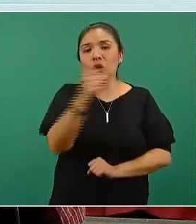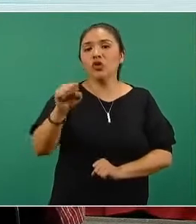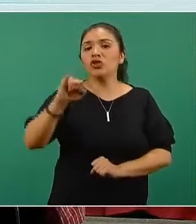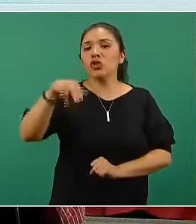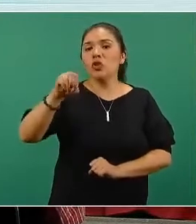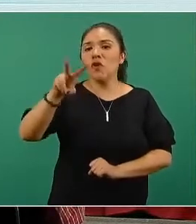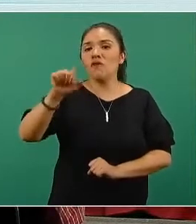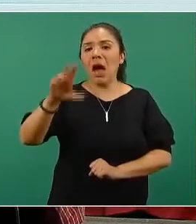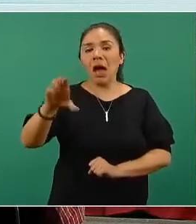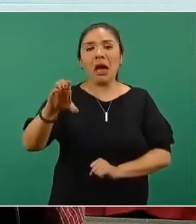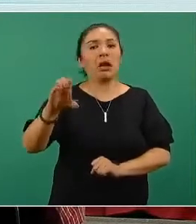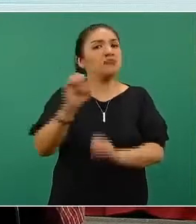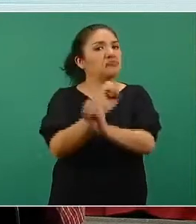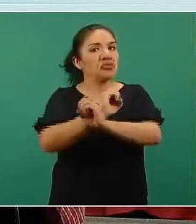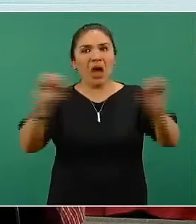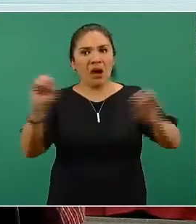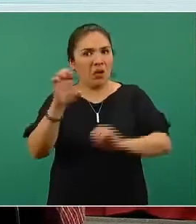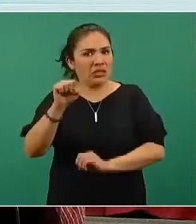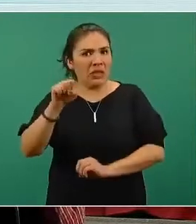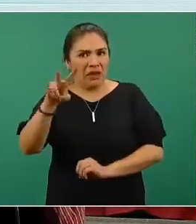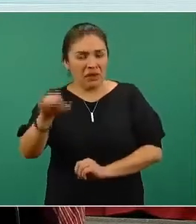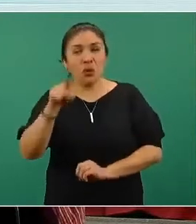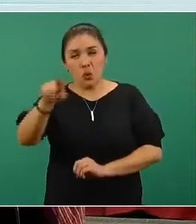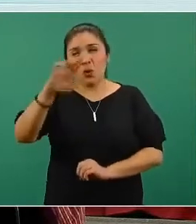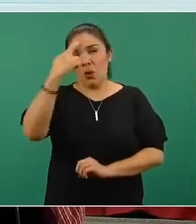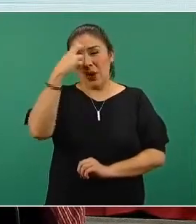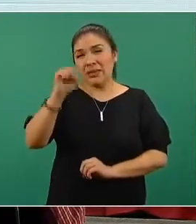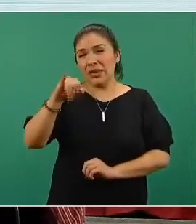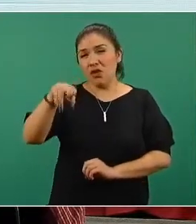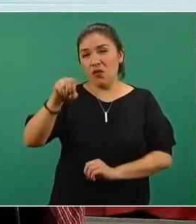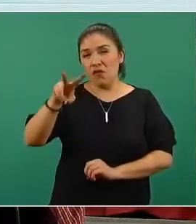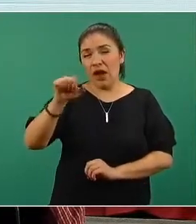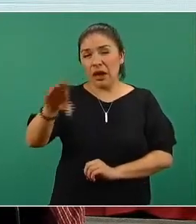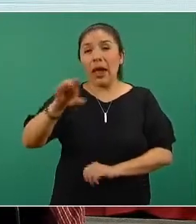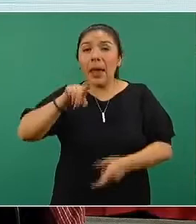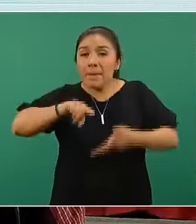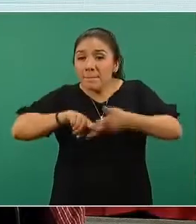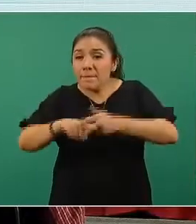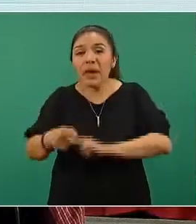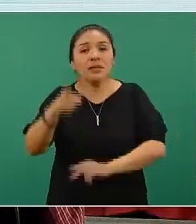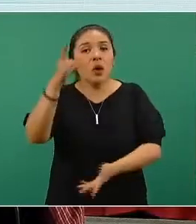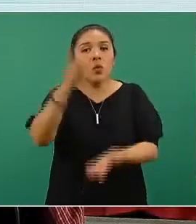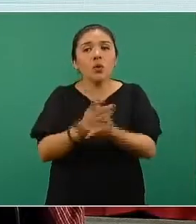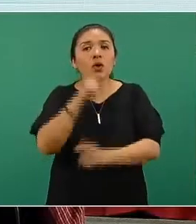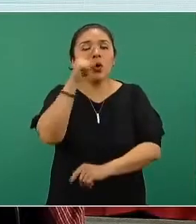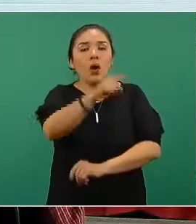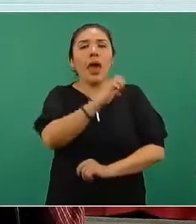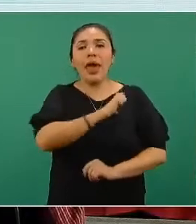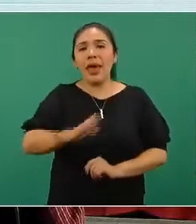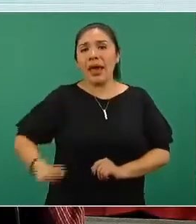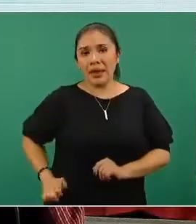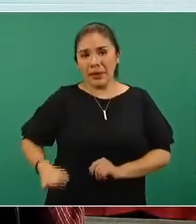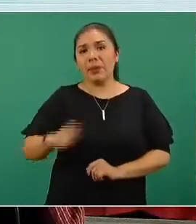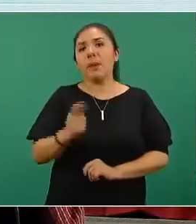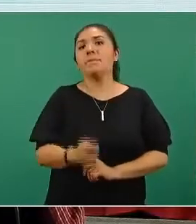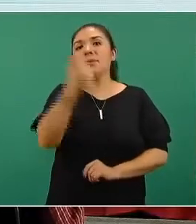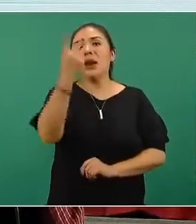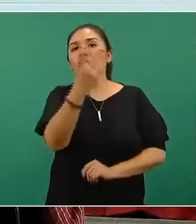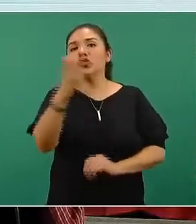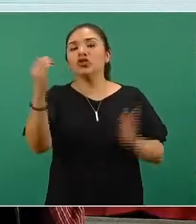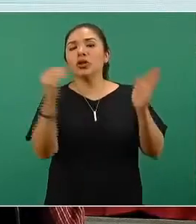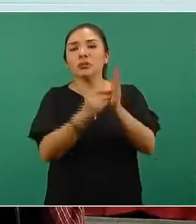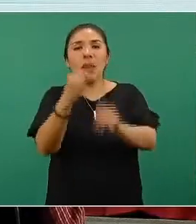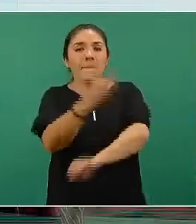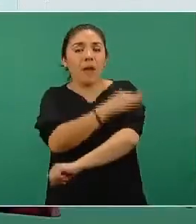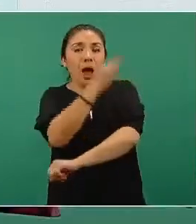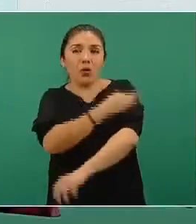no hemos encontrado ninguna. Recuerden que Sinovac inició exclusivamente en el municipio de Ecatepec, con las primeras 200,000